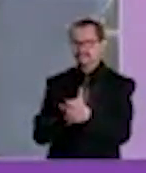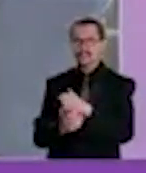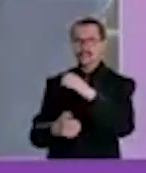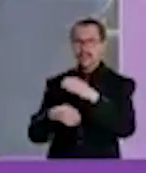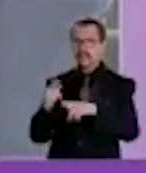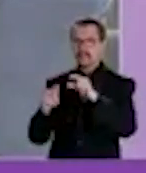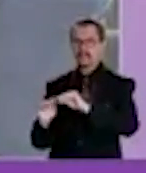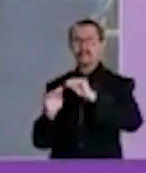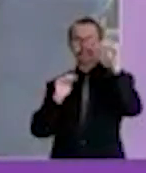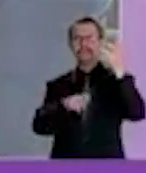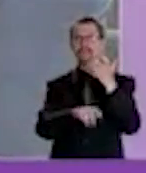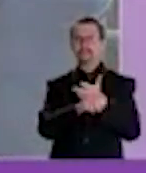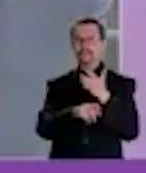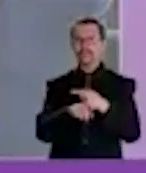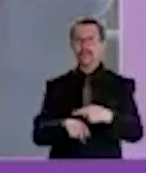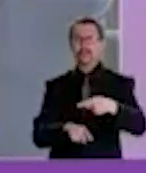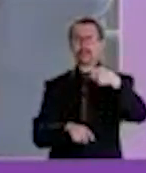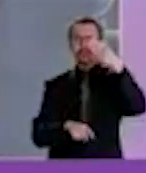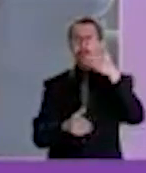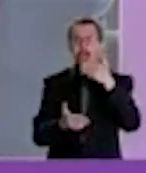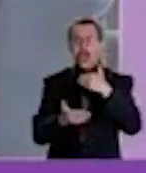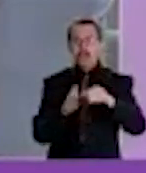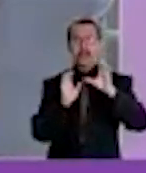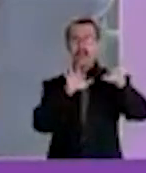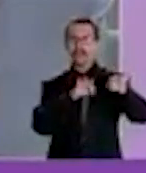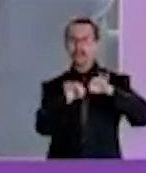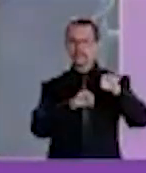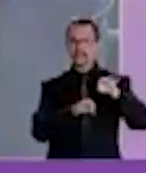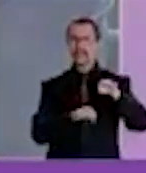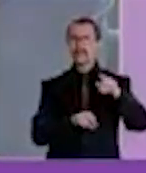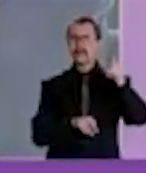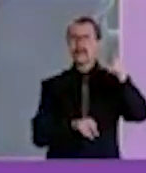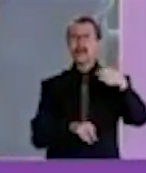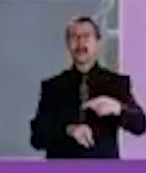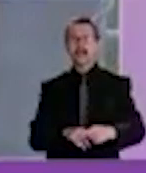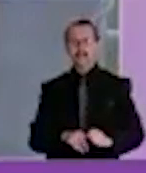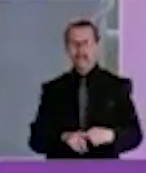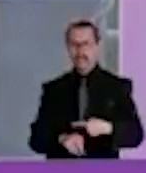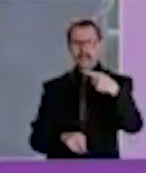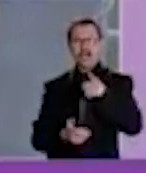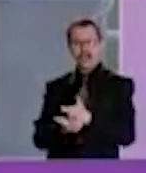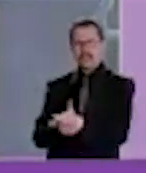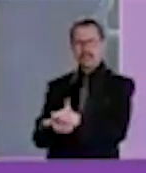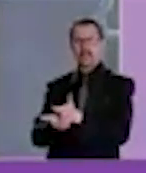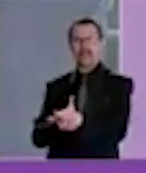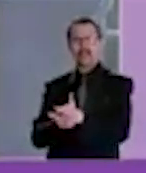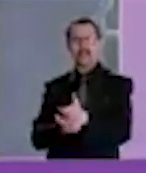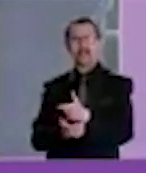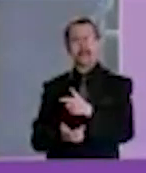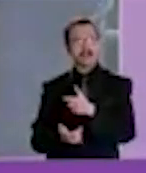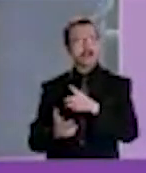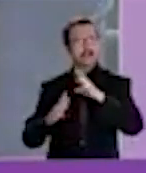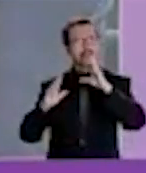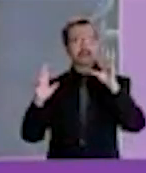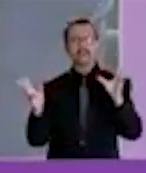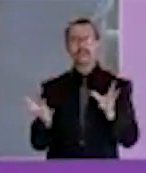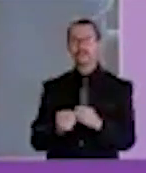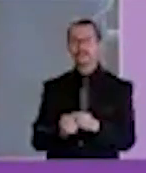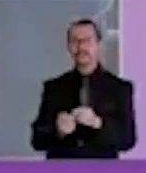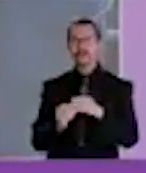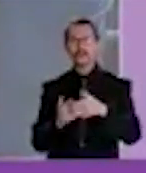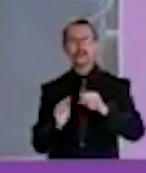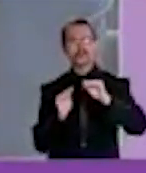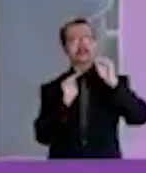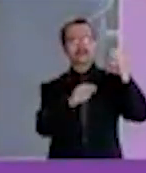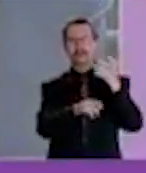le cobramos a eeuu nada nosotros invertimos en mexico se invirtió en la educación de muchos de ellos hemos cobrado nada tenemos